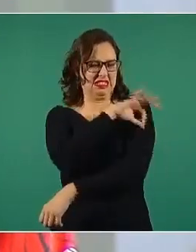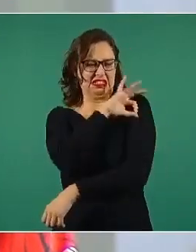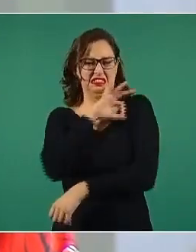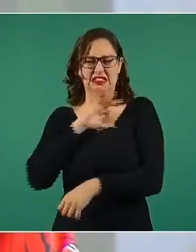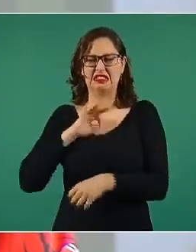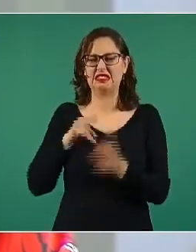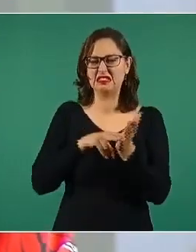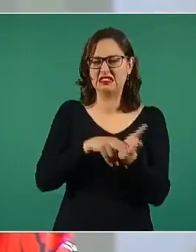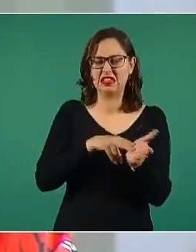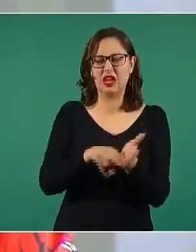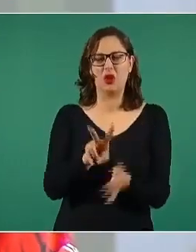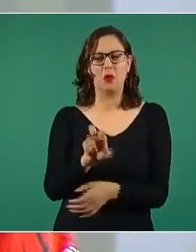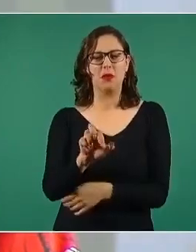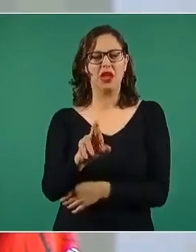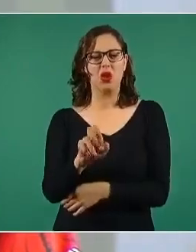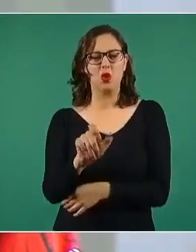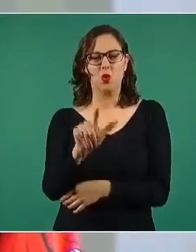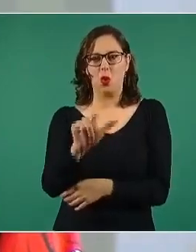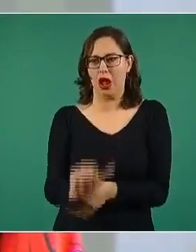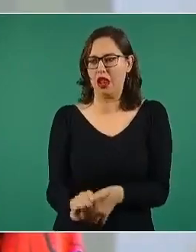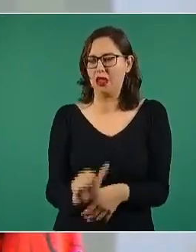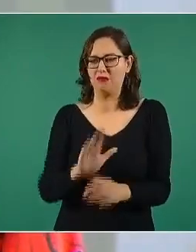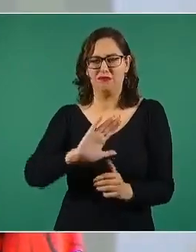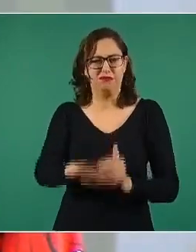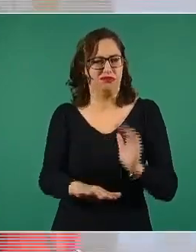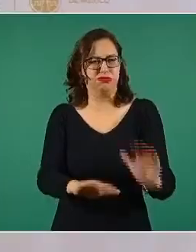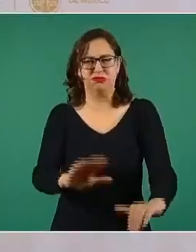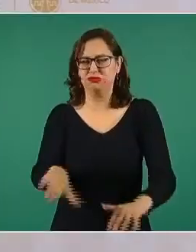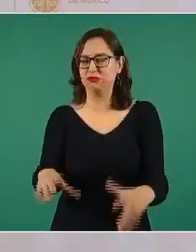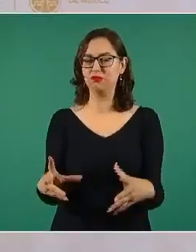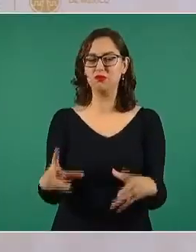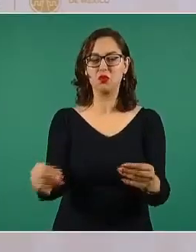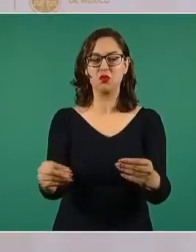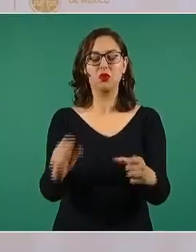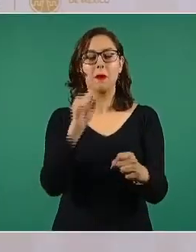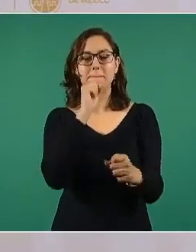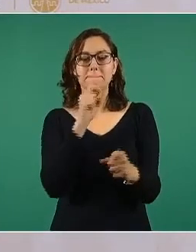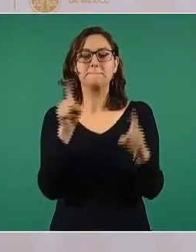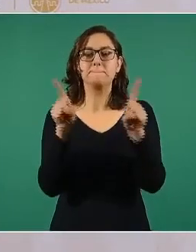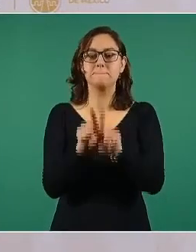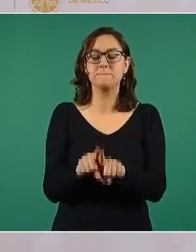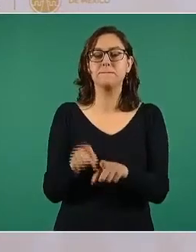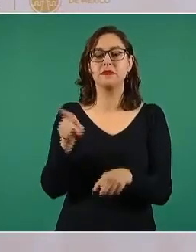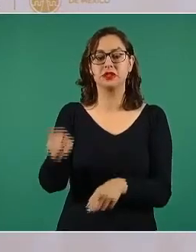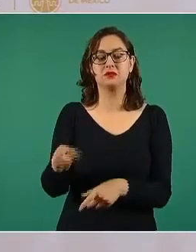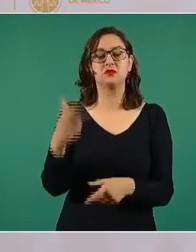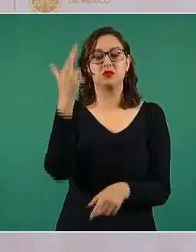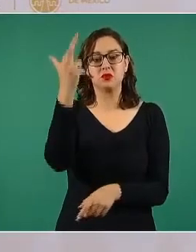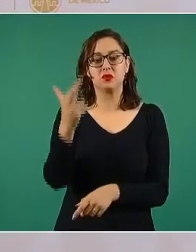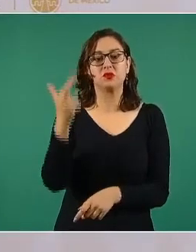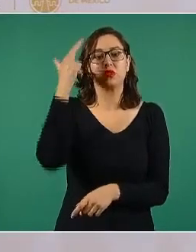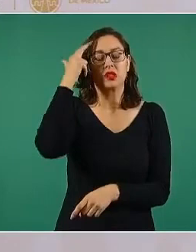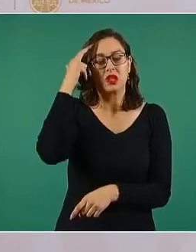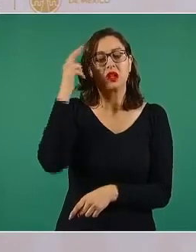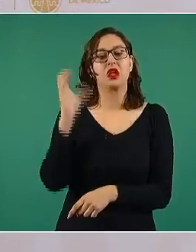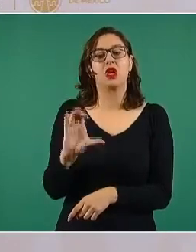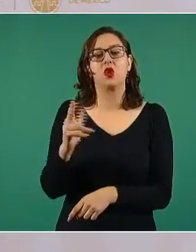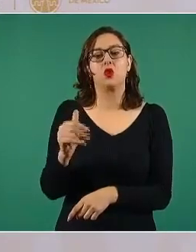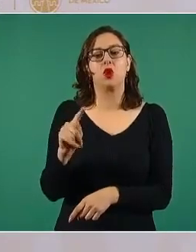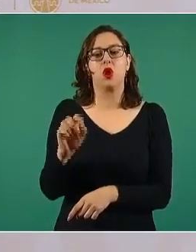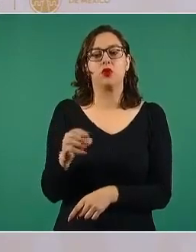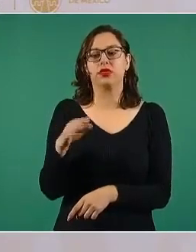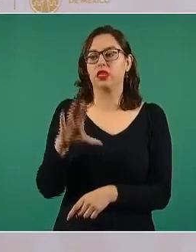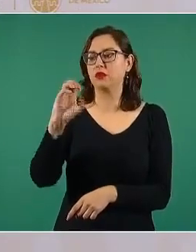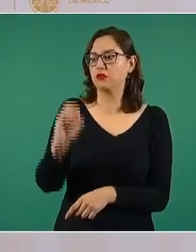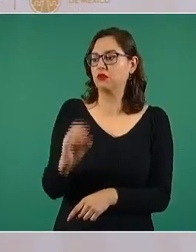originarios, la caída de México Tenochtitlan, la captura del último Tlatoani Cuauhtémoc y los 300